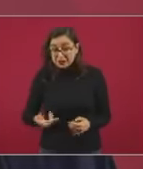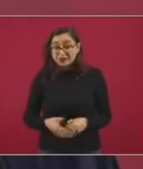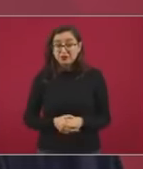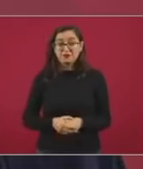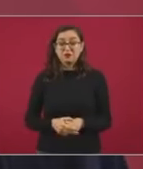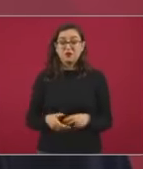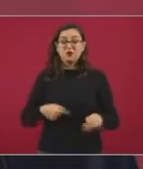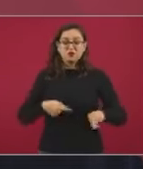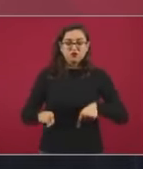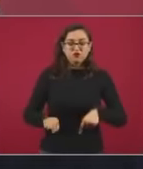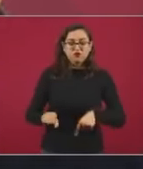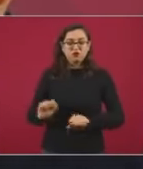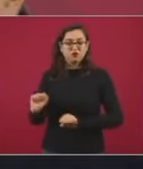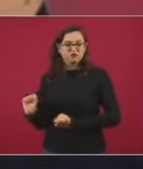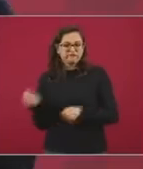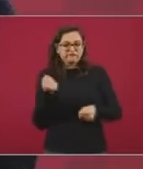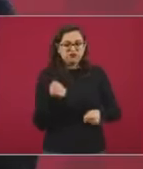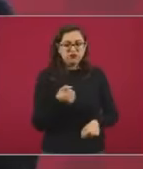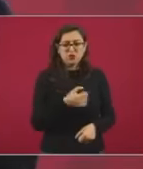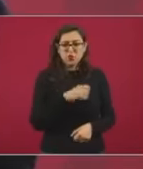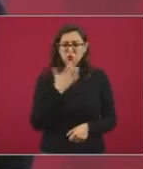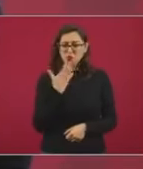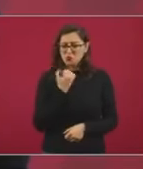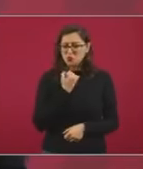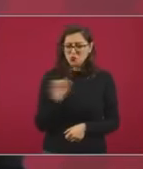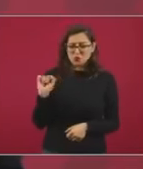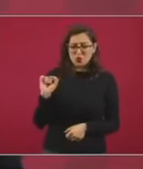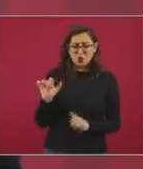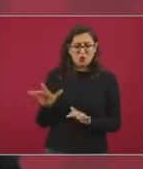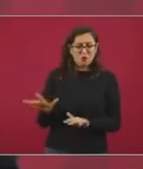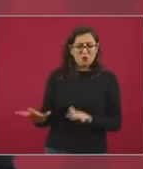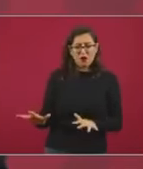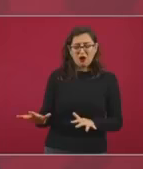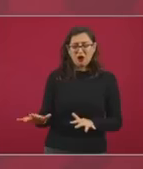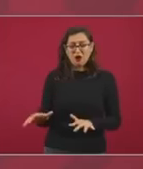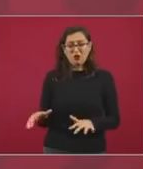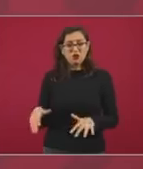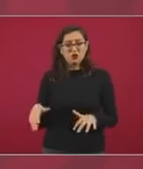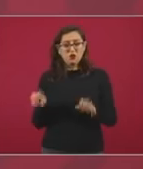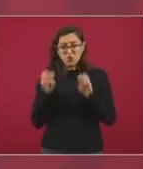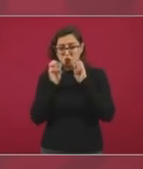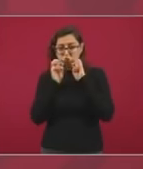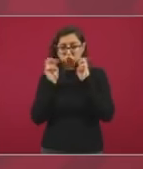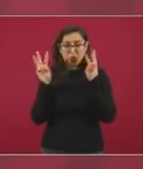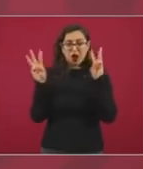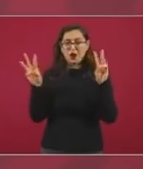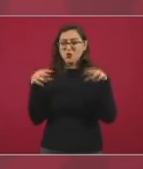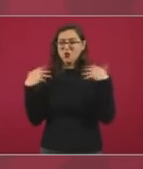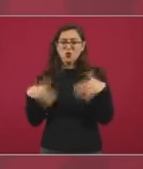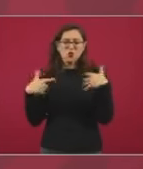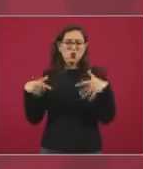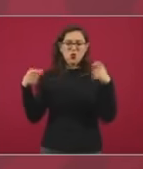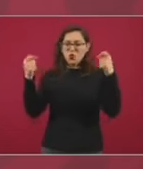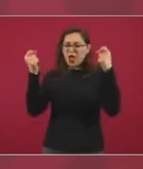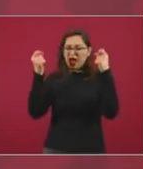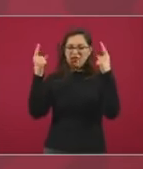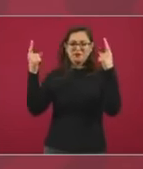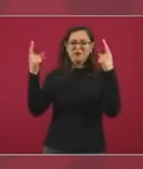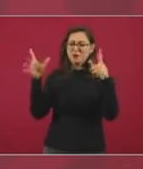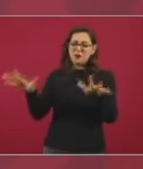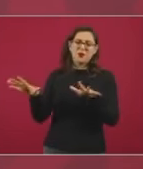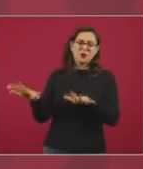beisbolista profesional que fueron figuras, estrellas la admiración de